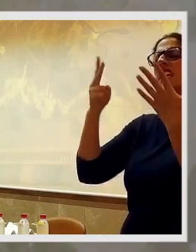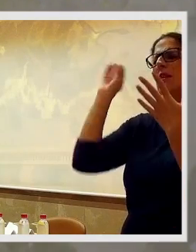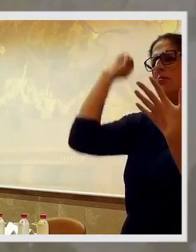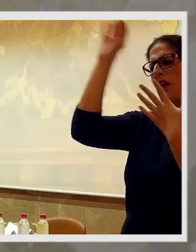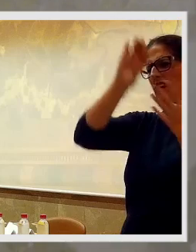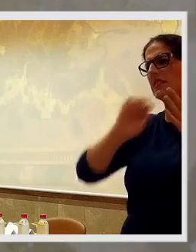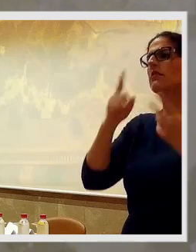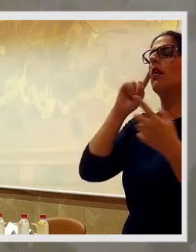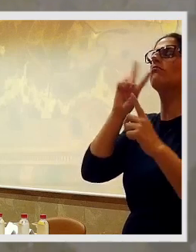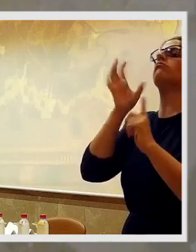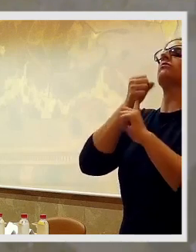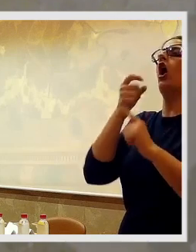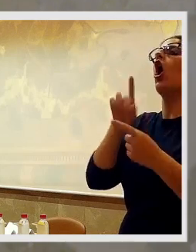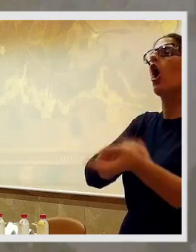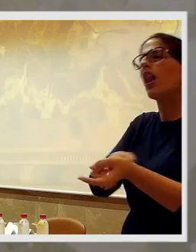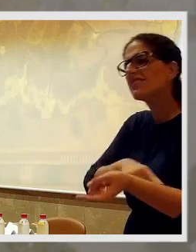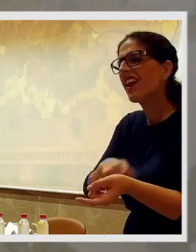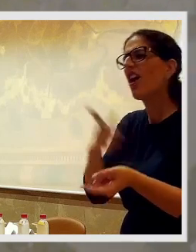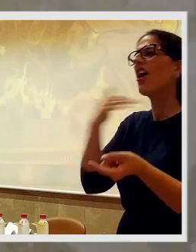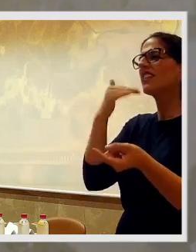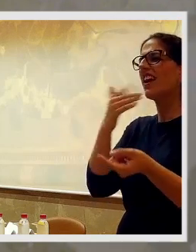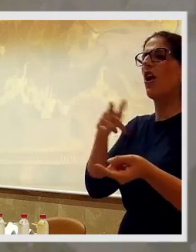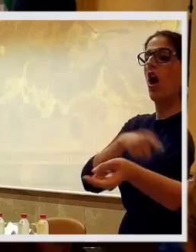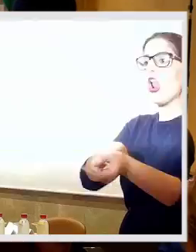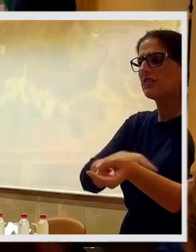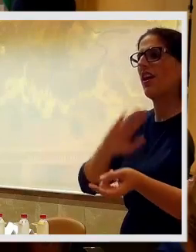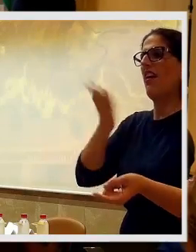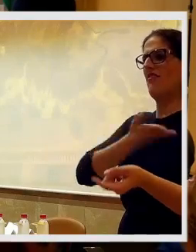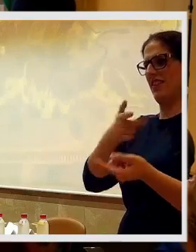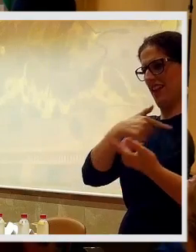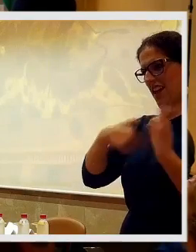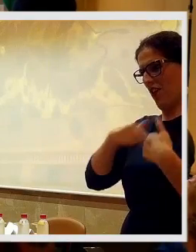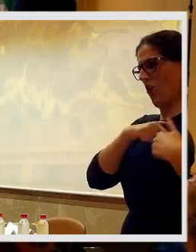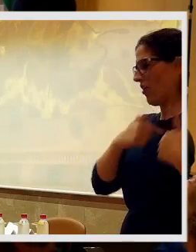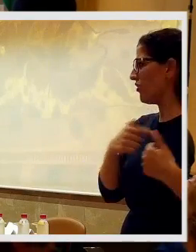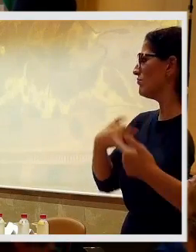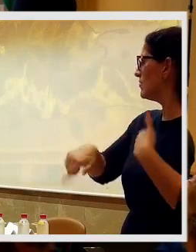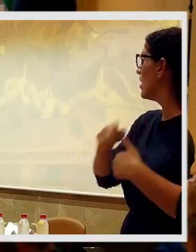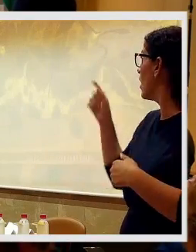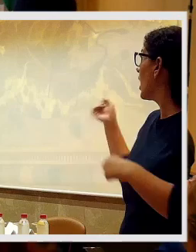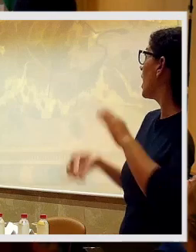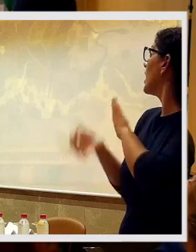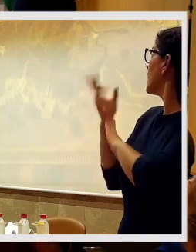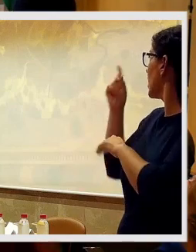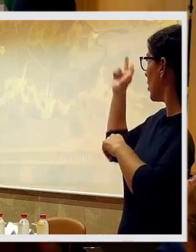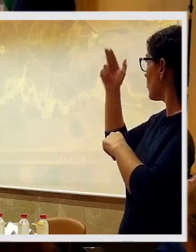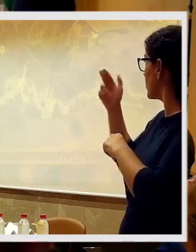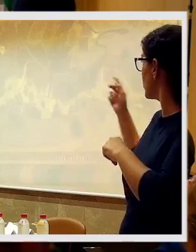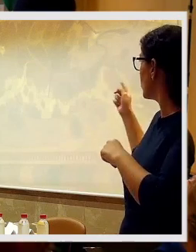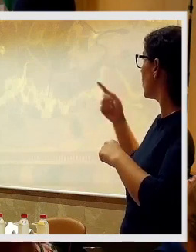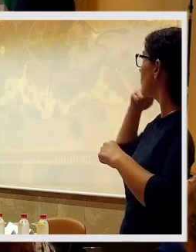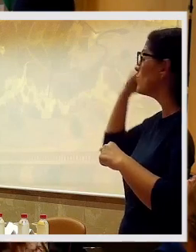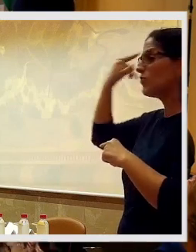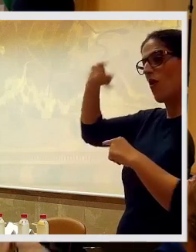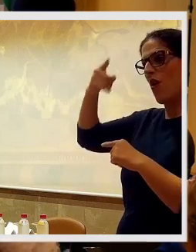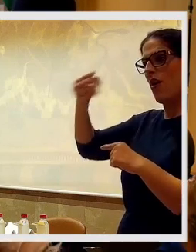descubrimiento del colesterol y de los factores de riesgo cardiovascular. Pero cuando estos señores pintaron esa deliciosa pintura